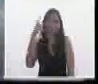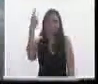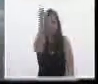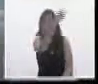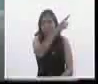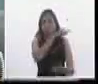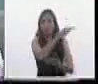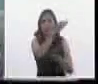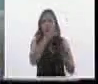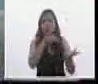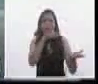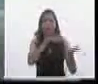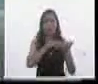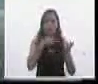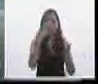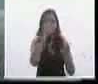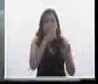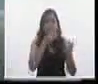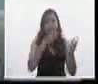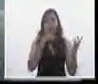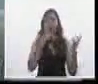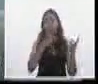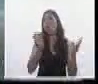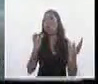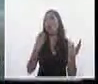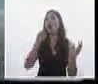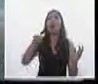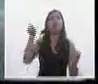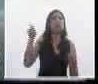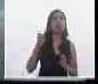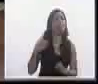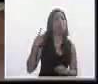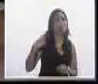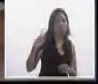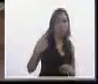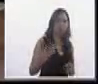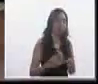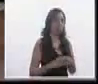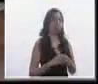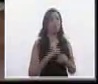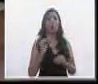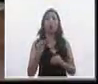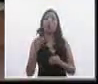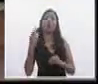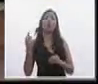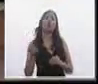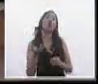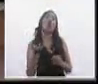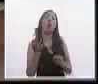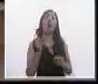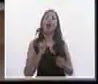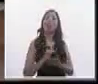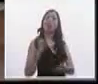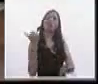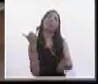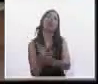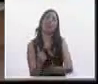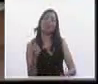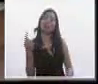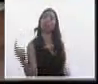de mongolia les dicen locos eh o incluso a las personas de talla baja se les dice en anos